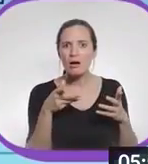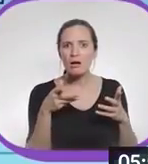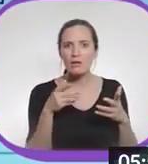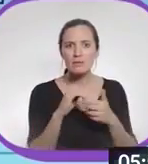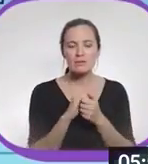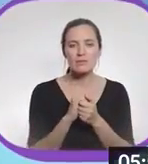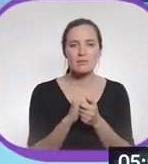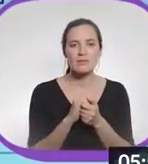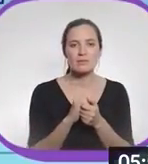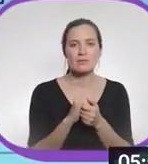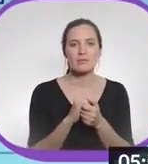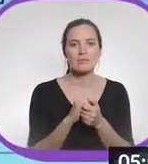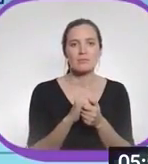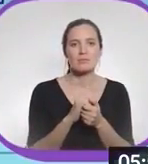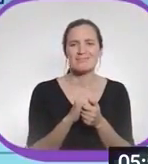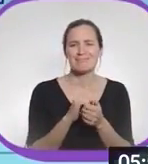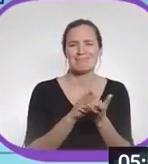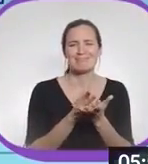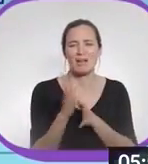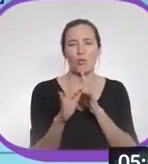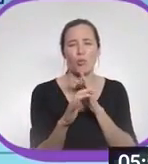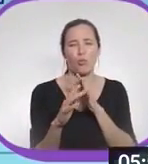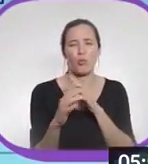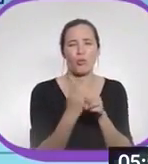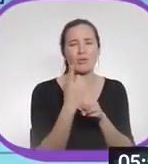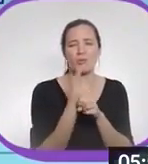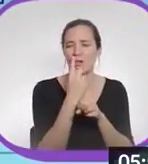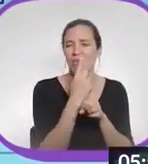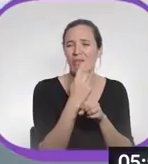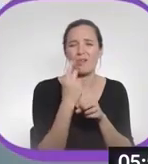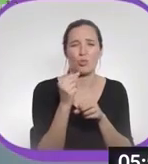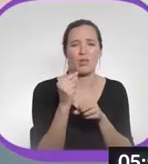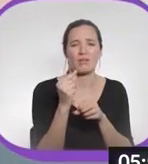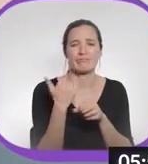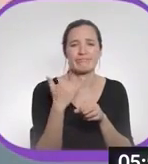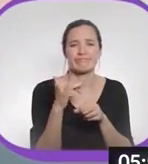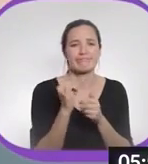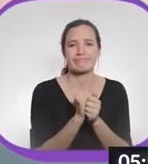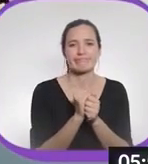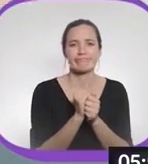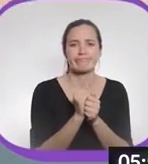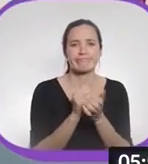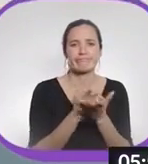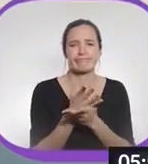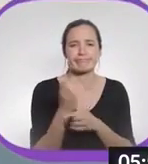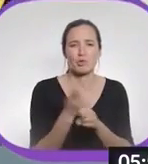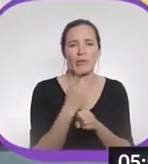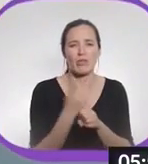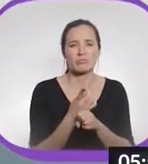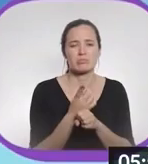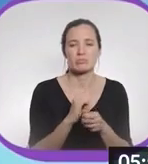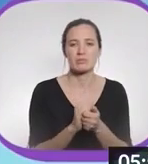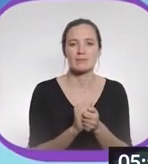¡Puf! ¡No puedo seguir tocando a tuba! ¡Me duelen los labios! ¡No como para que venga la tuba